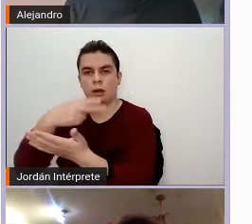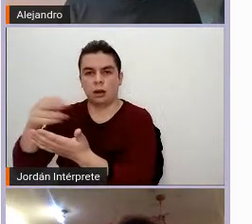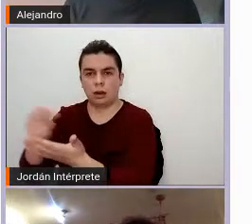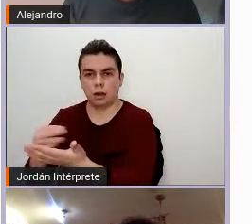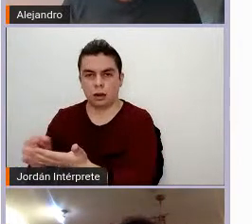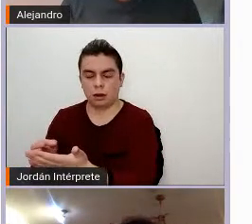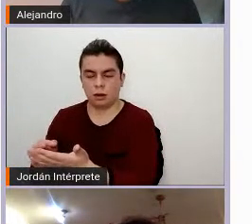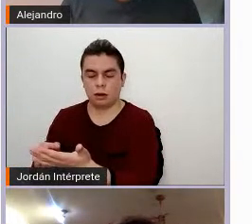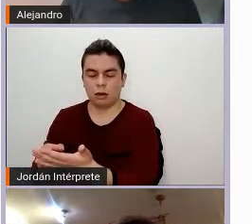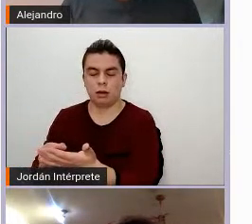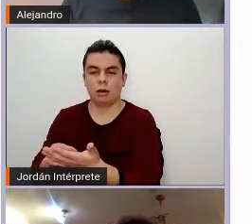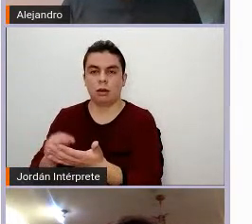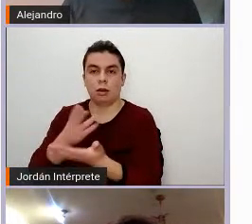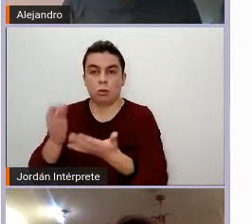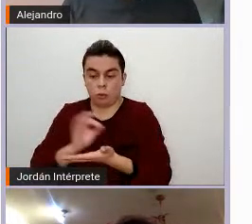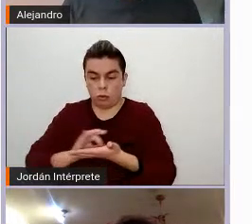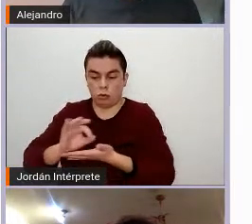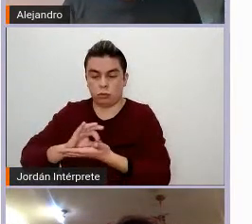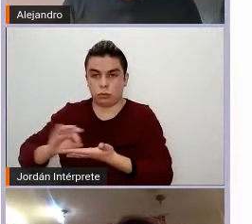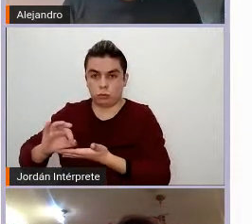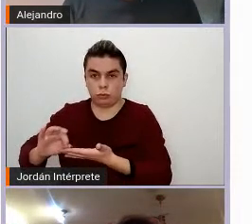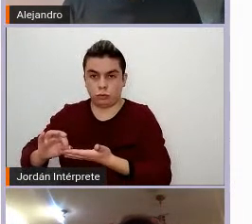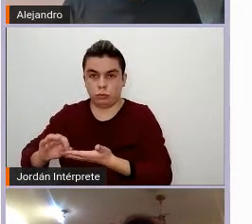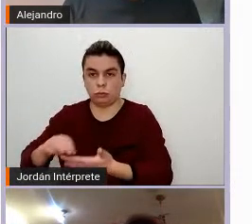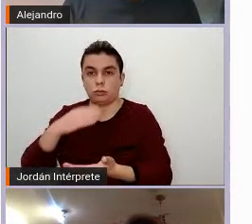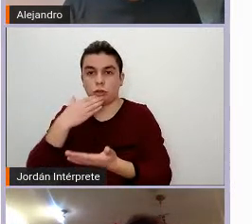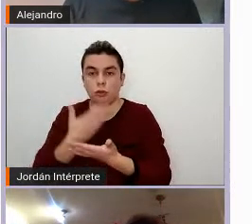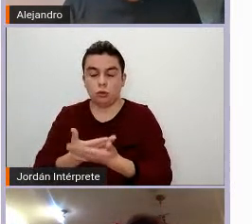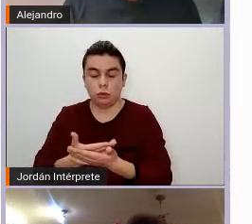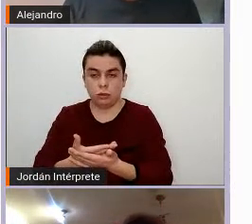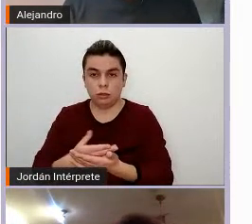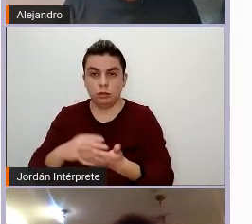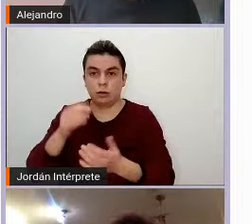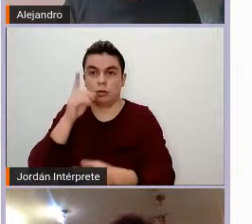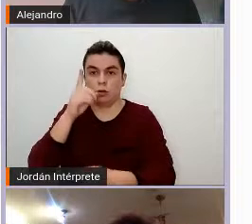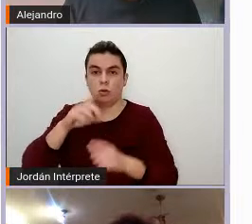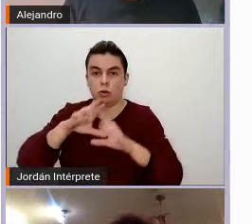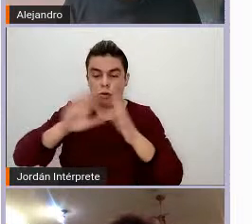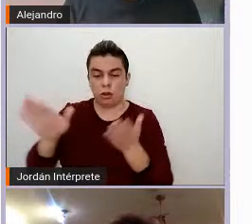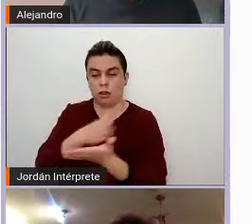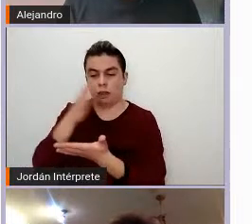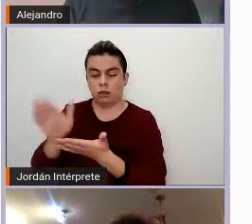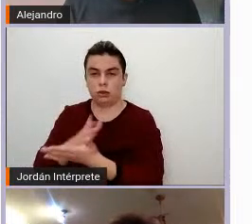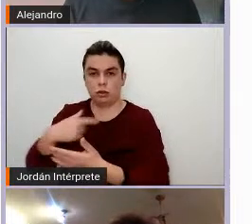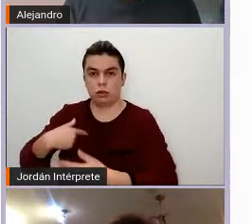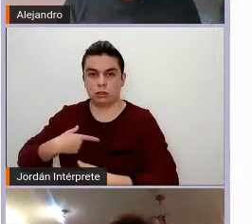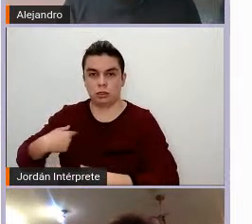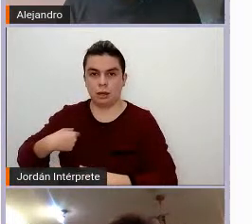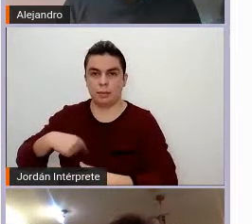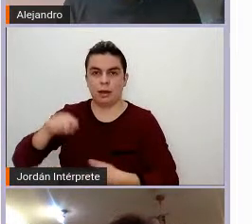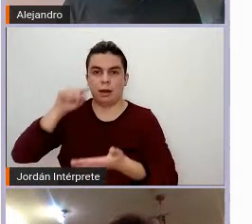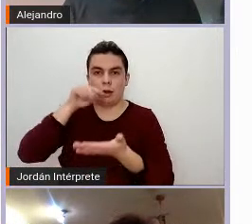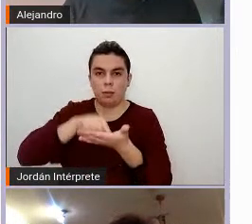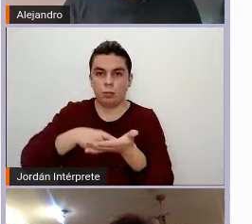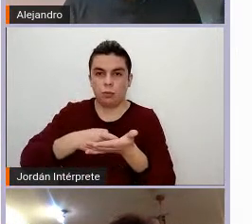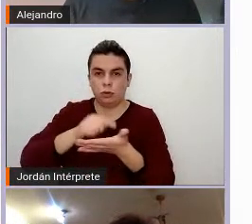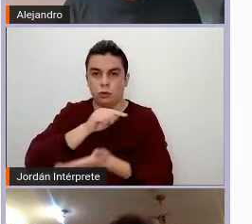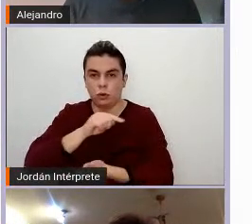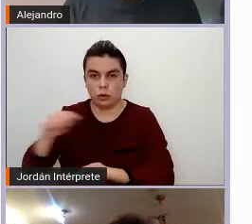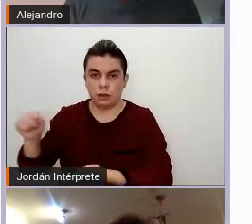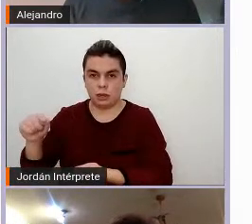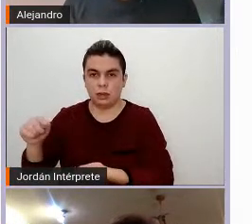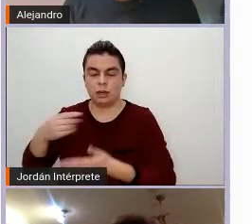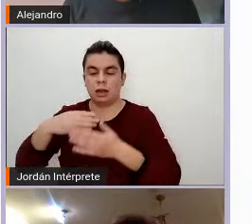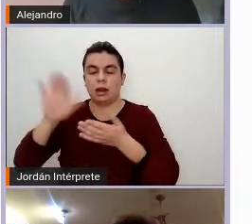Por ejemplo, en uno de sus textos, llamado Punto y línea sobre el plano y de lo espiritual en el arte,